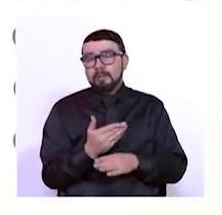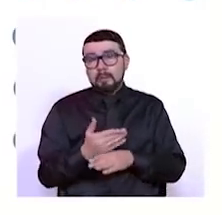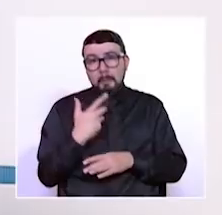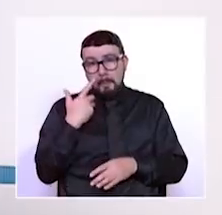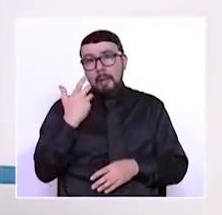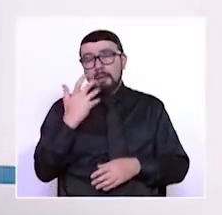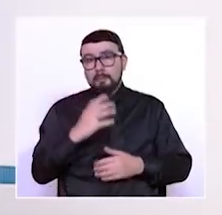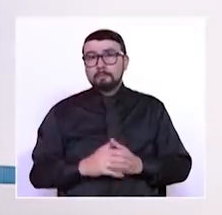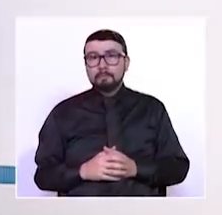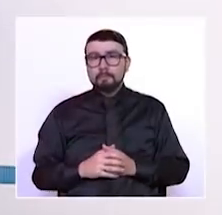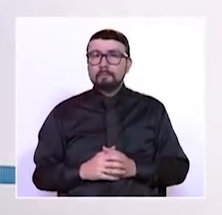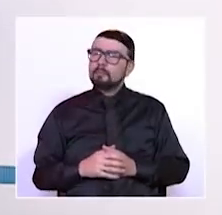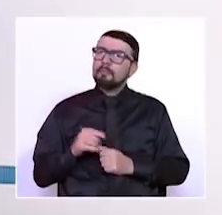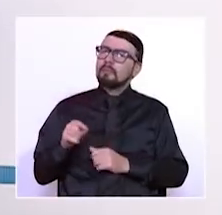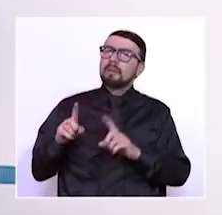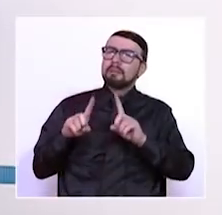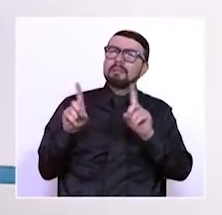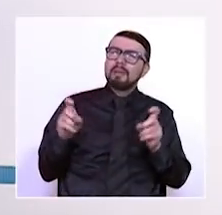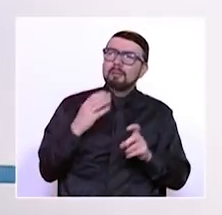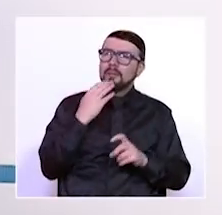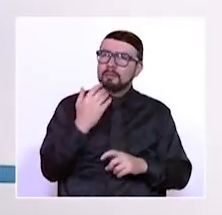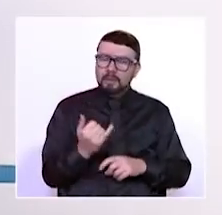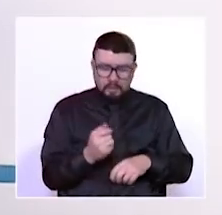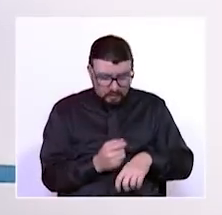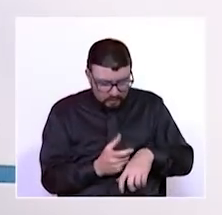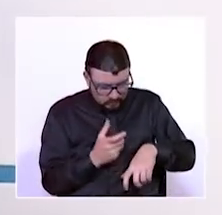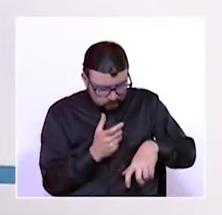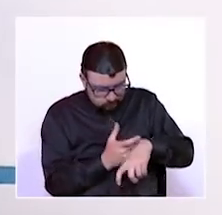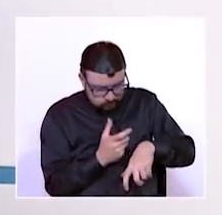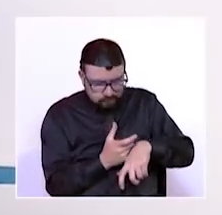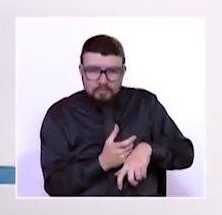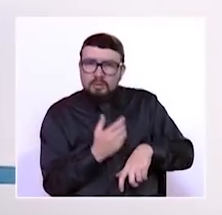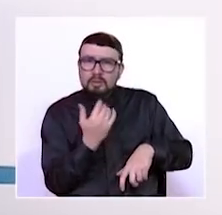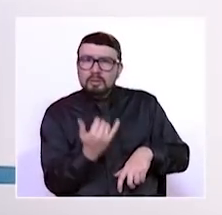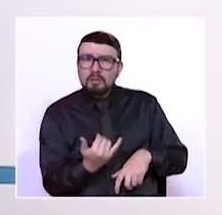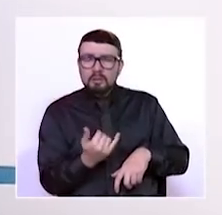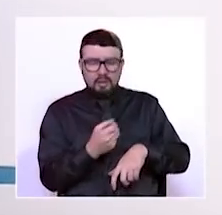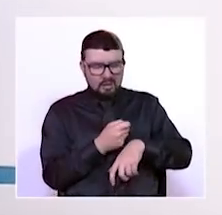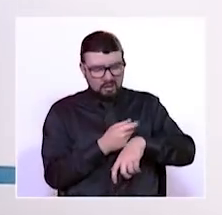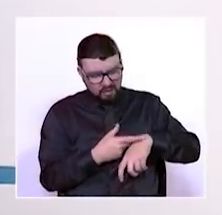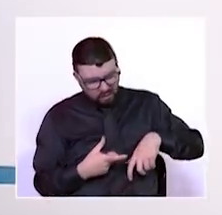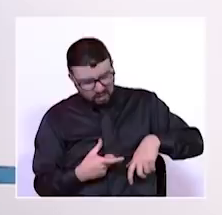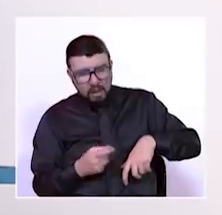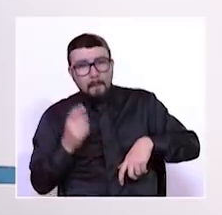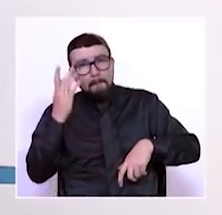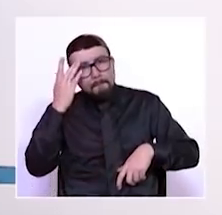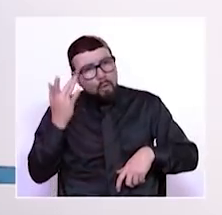tema de la úlcera como tal, la herida, ¿por qué se produce?